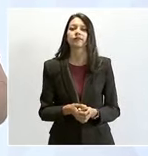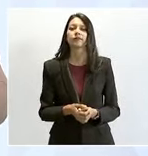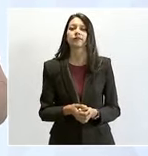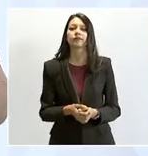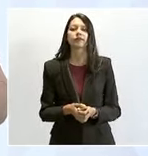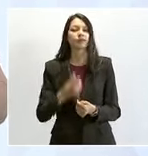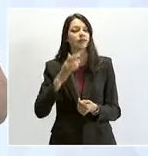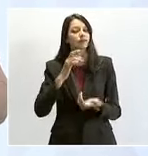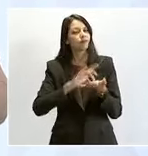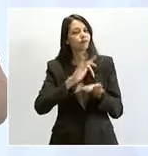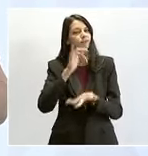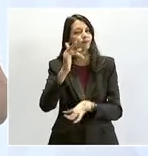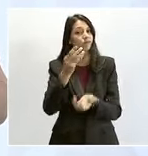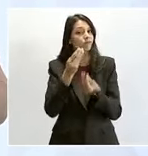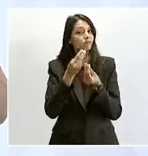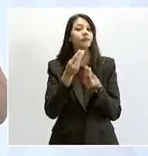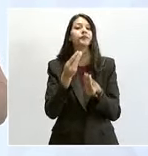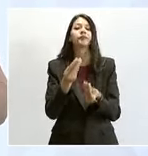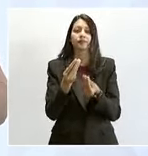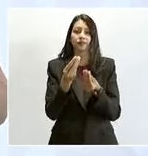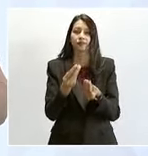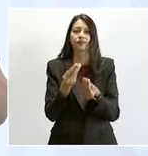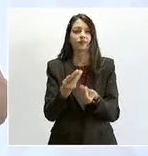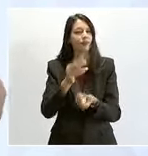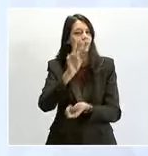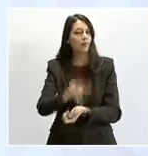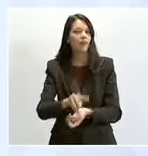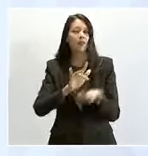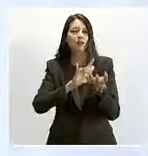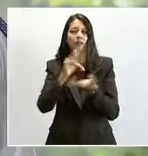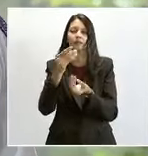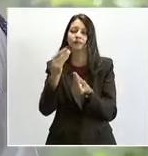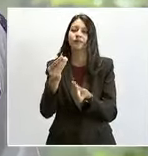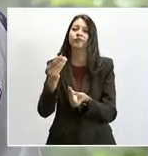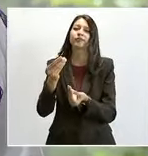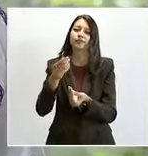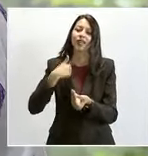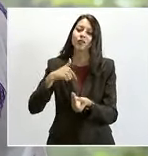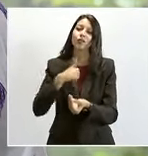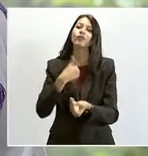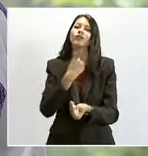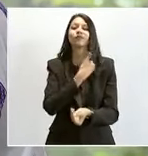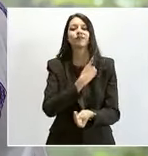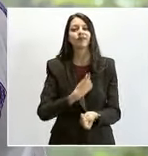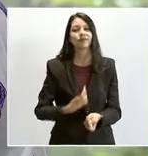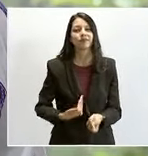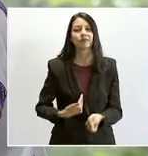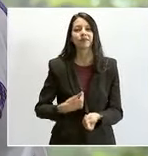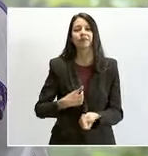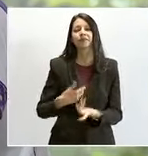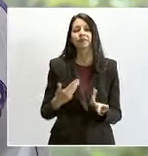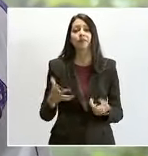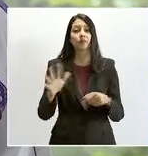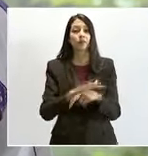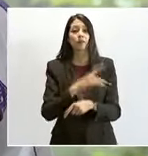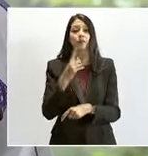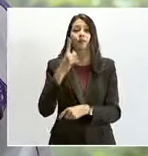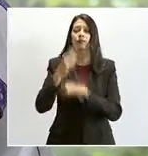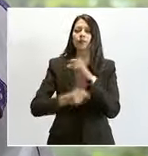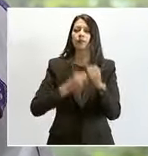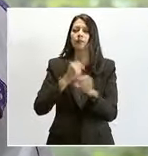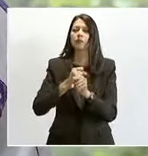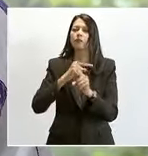le agradecemos mucho muy fuertemente a nuestro presidente que después de un año y